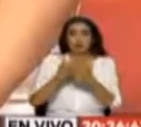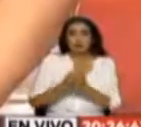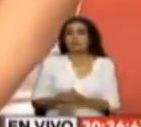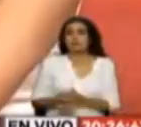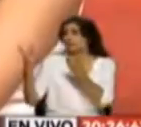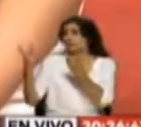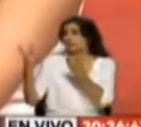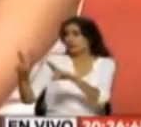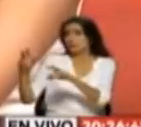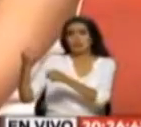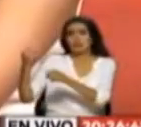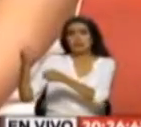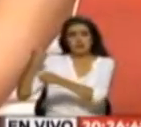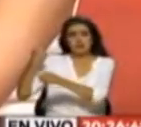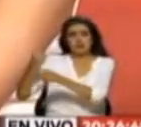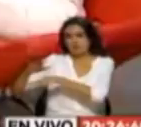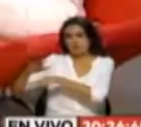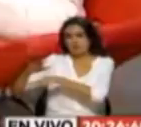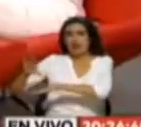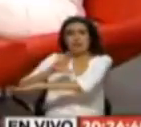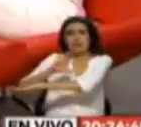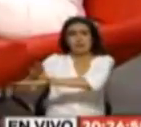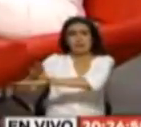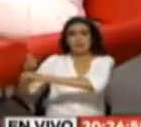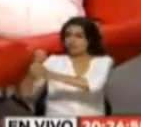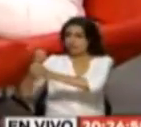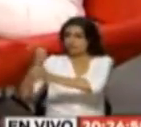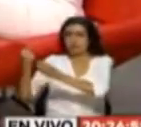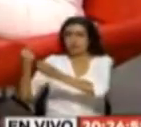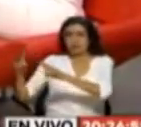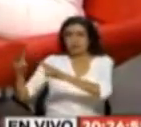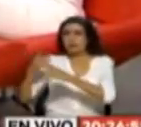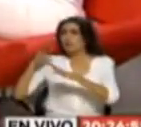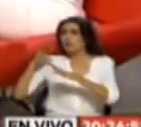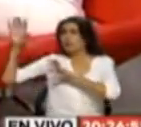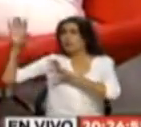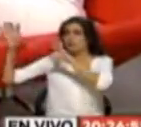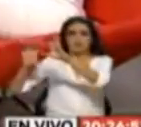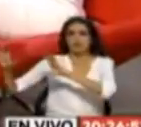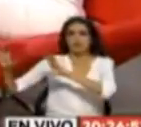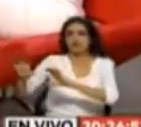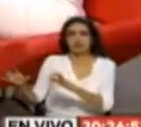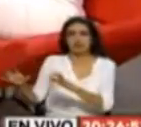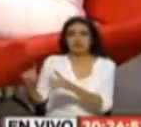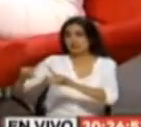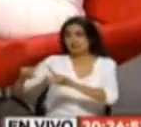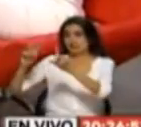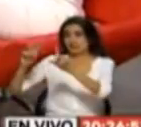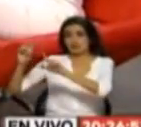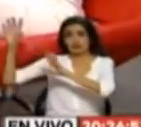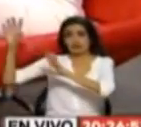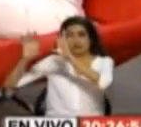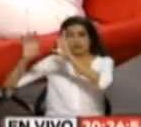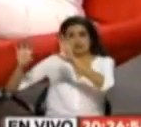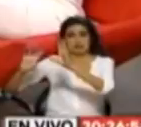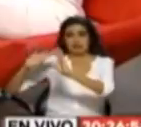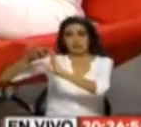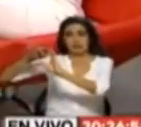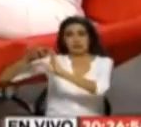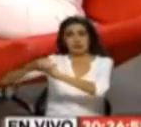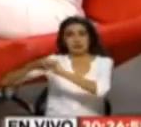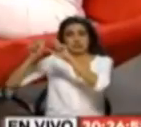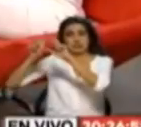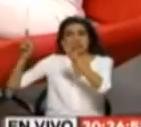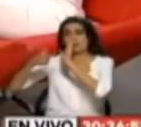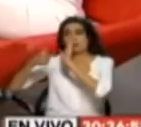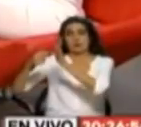trabajo en territorio, porque mucho lo hemos visto nosotros a usted realizando, por ejemplo, estas ferias donde se incorpora precisamente a todos los emprendedores para